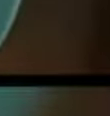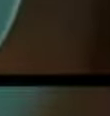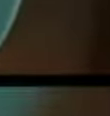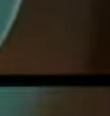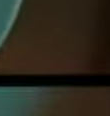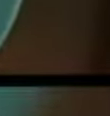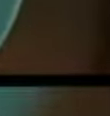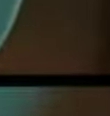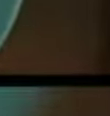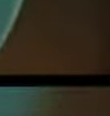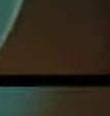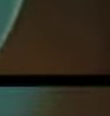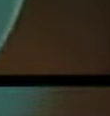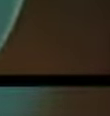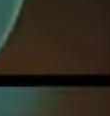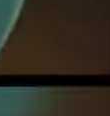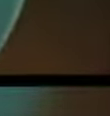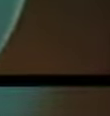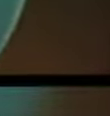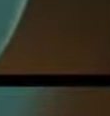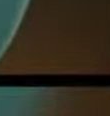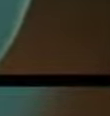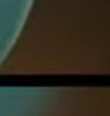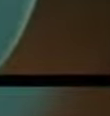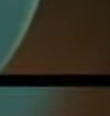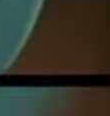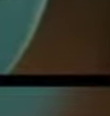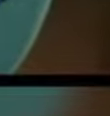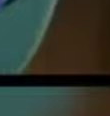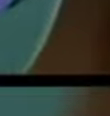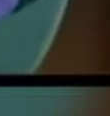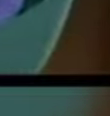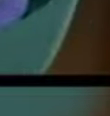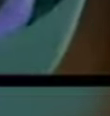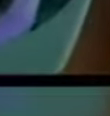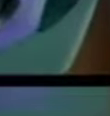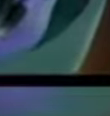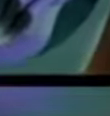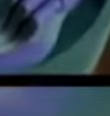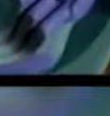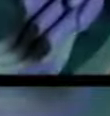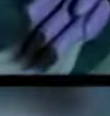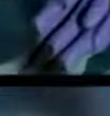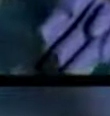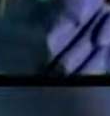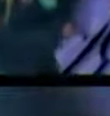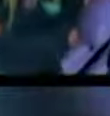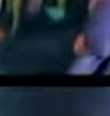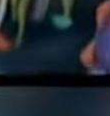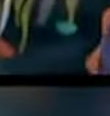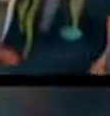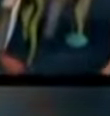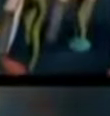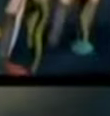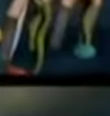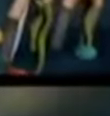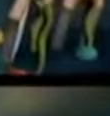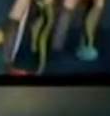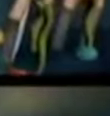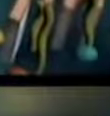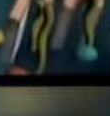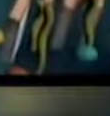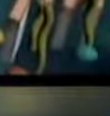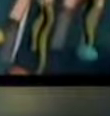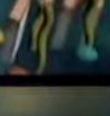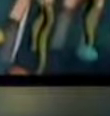plasmática. En él se encuentran las distintas estructuras celulares. La información genética está contenida en la molécula